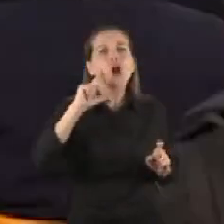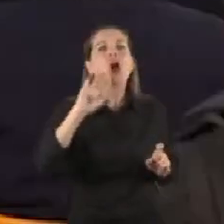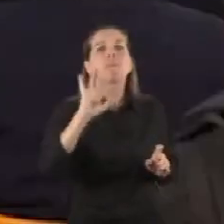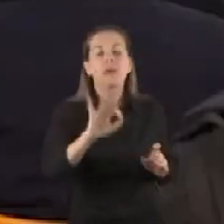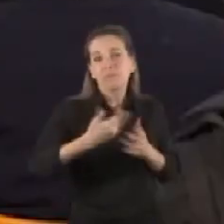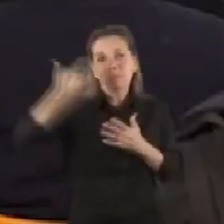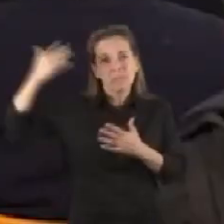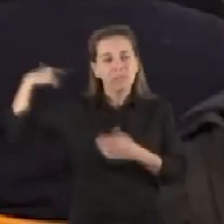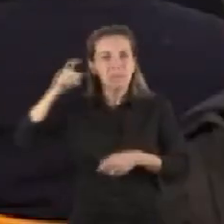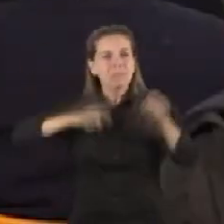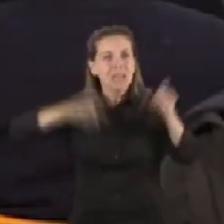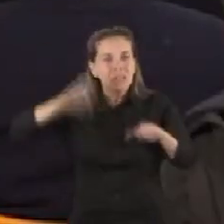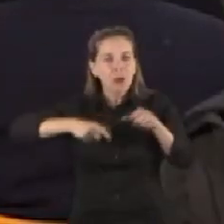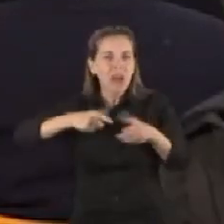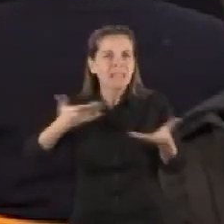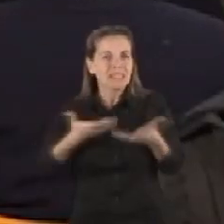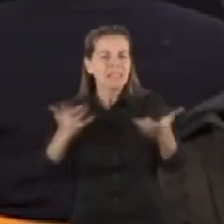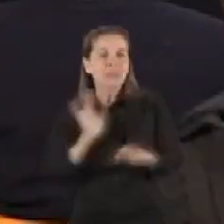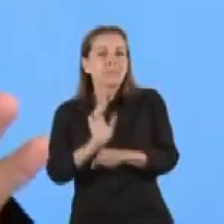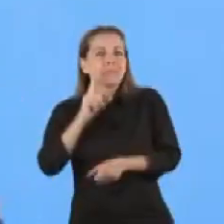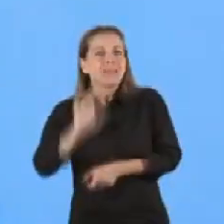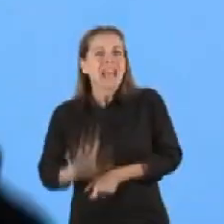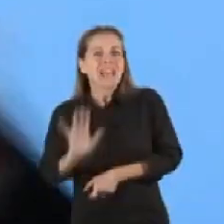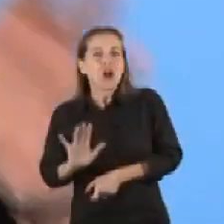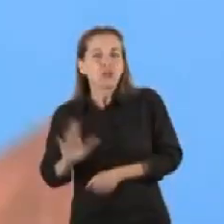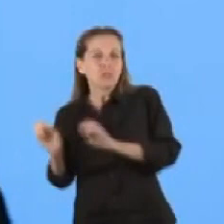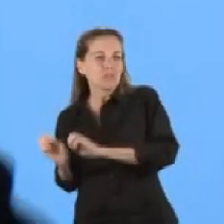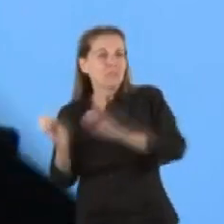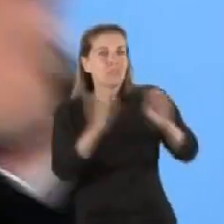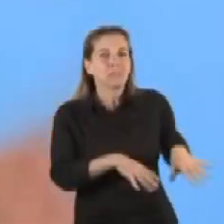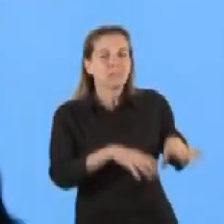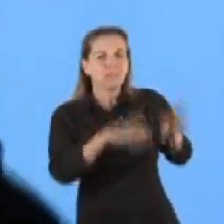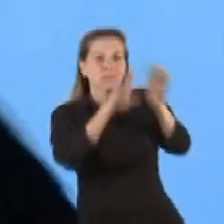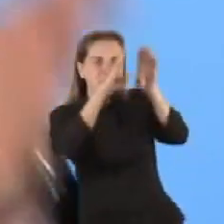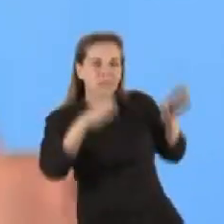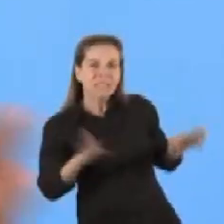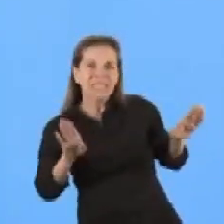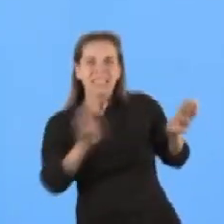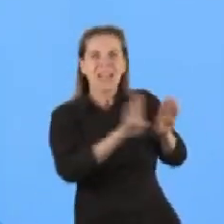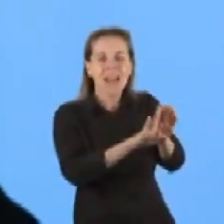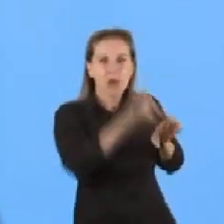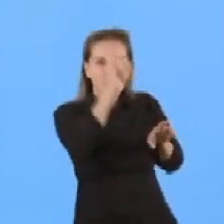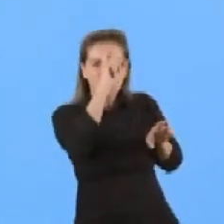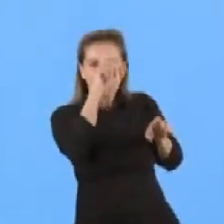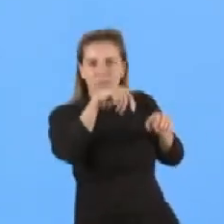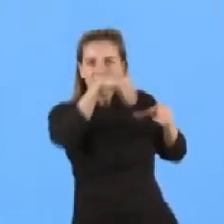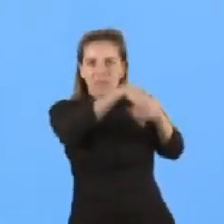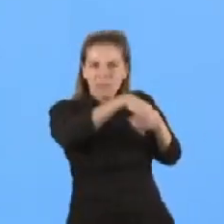dejarlos allí en una suerte de silencio, en una suerte de lugar